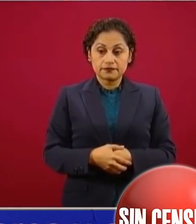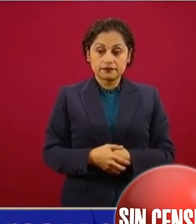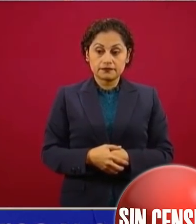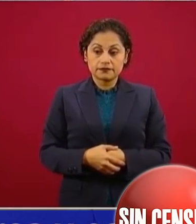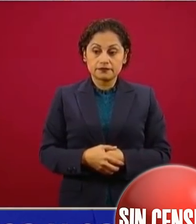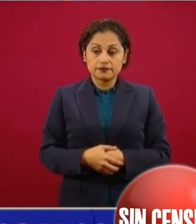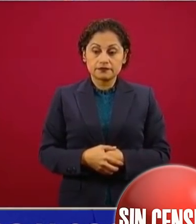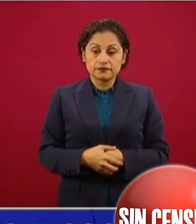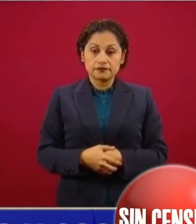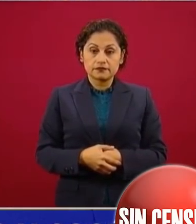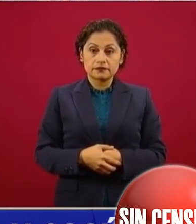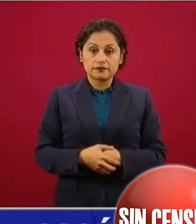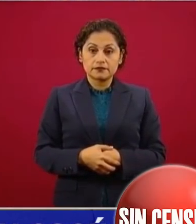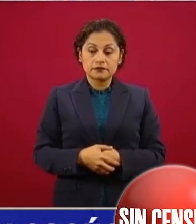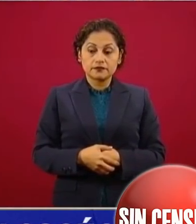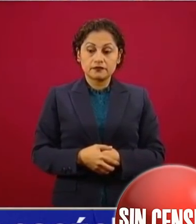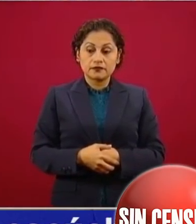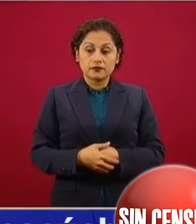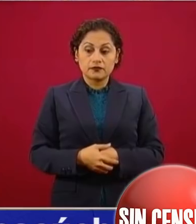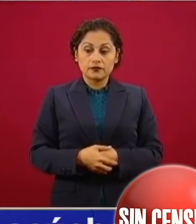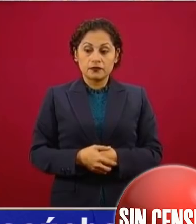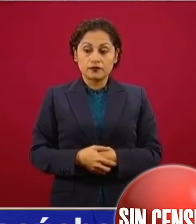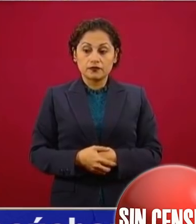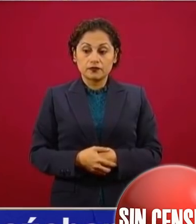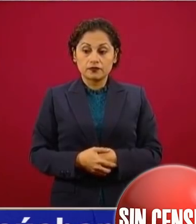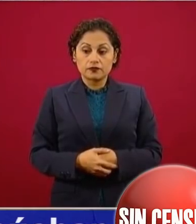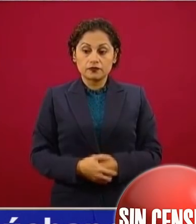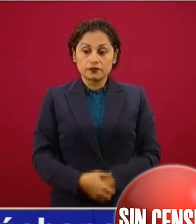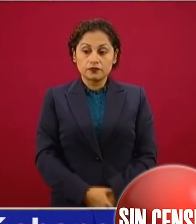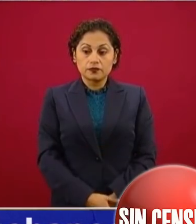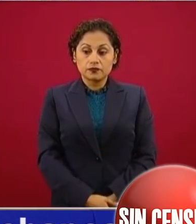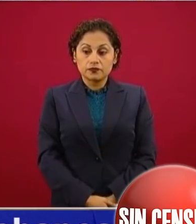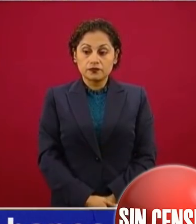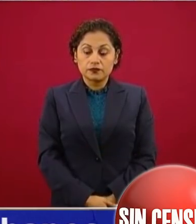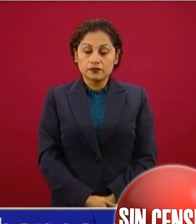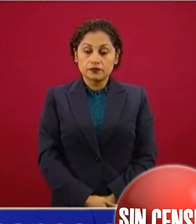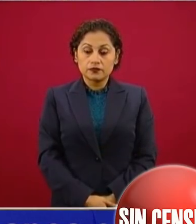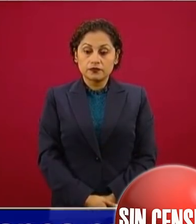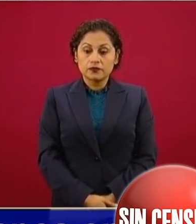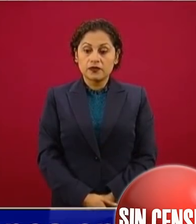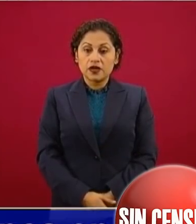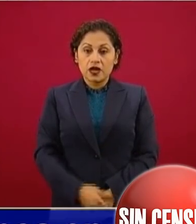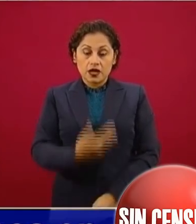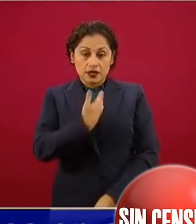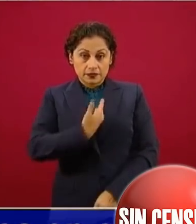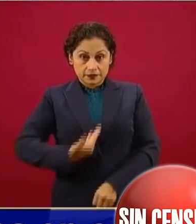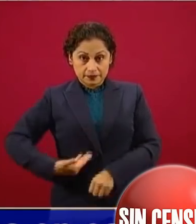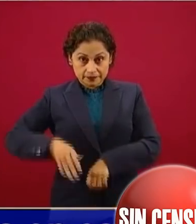Con su permiso, presidente.